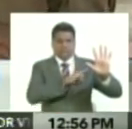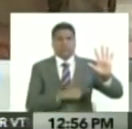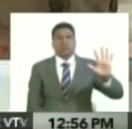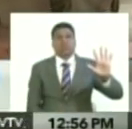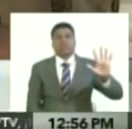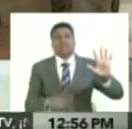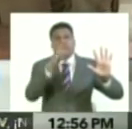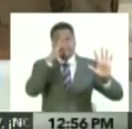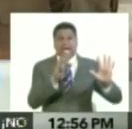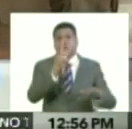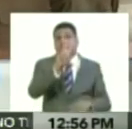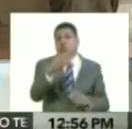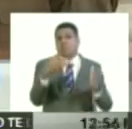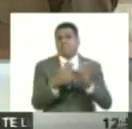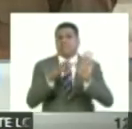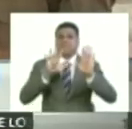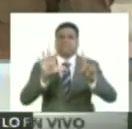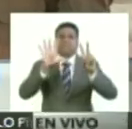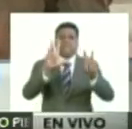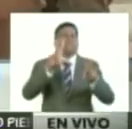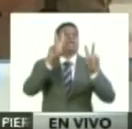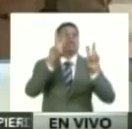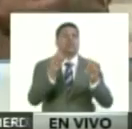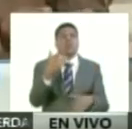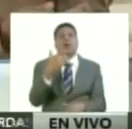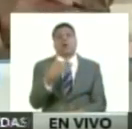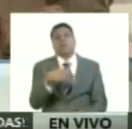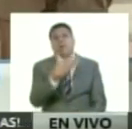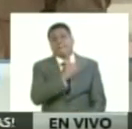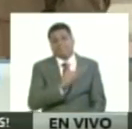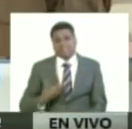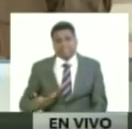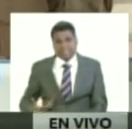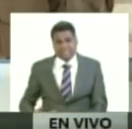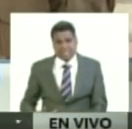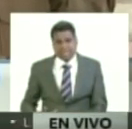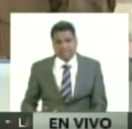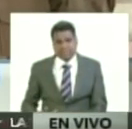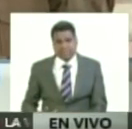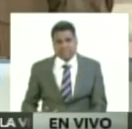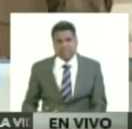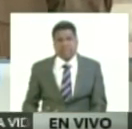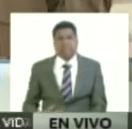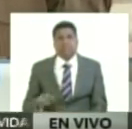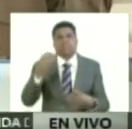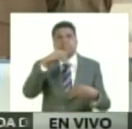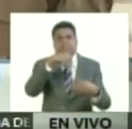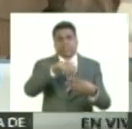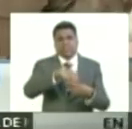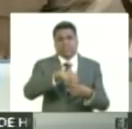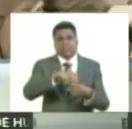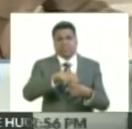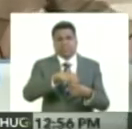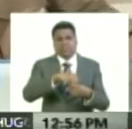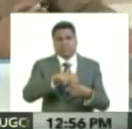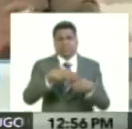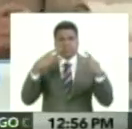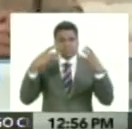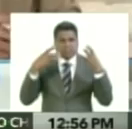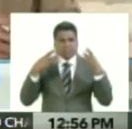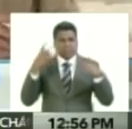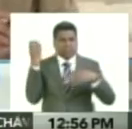año 2017, el nuevo presidente de la Asamblea Nacional, según un acuerdo interno de la MUD, es el señor Julio Borges.